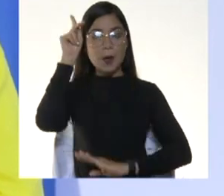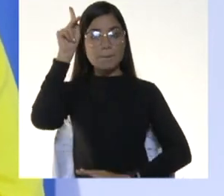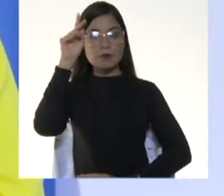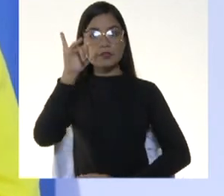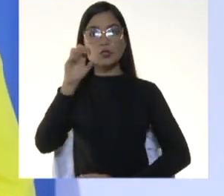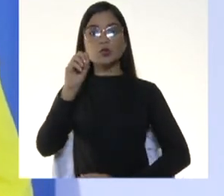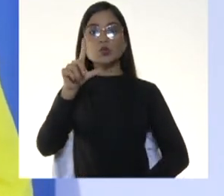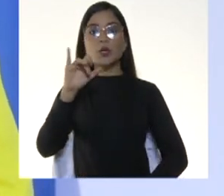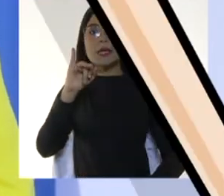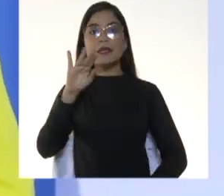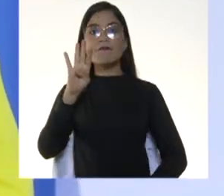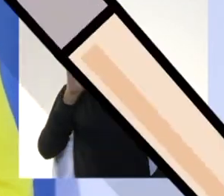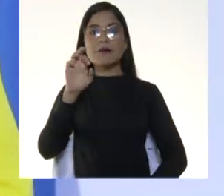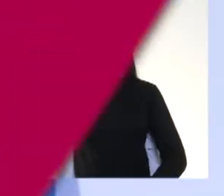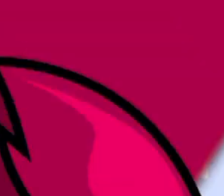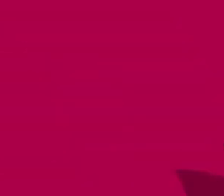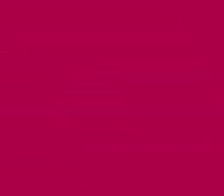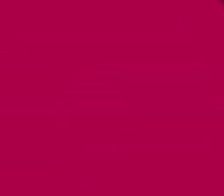profesora Yolibel Aponte.